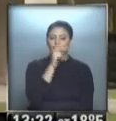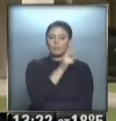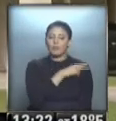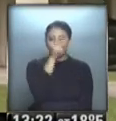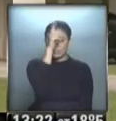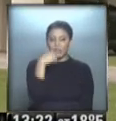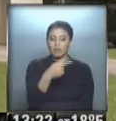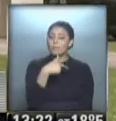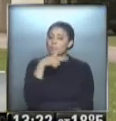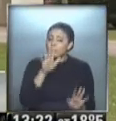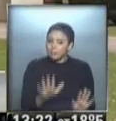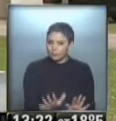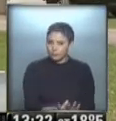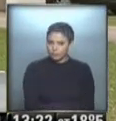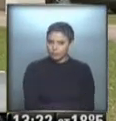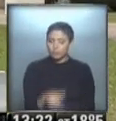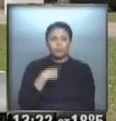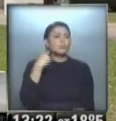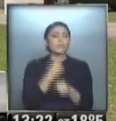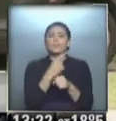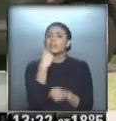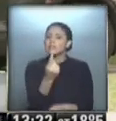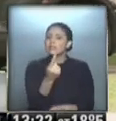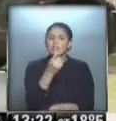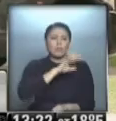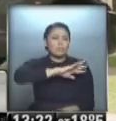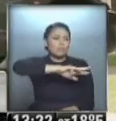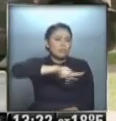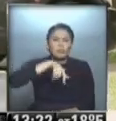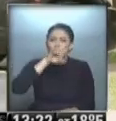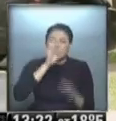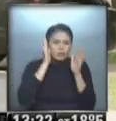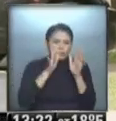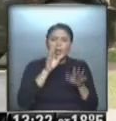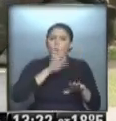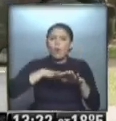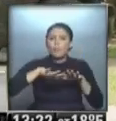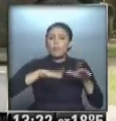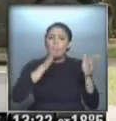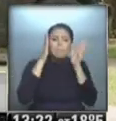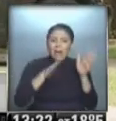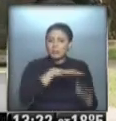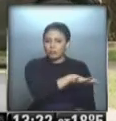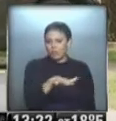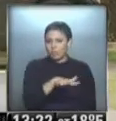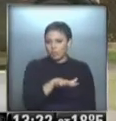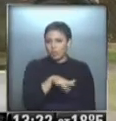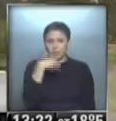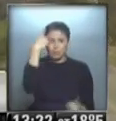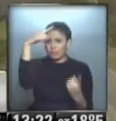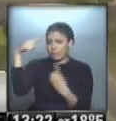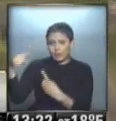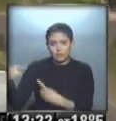delincuencia es multifacética. Yo no puedo decir que la delincuencia solamente es un estrato social o una franja etaria. Es